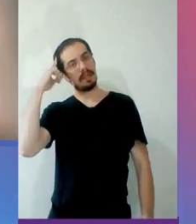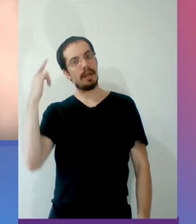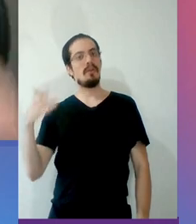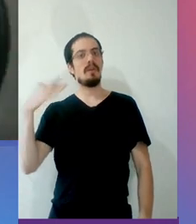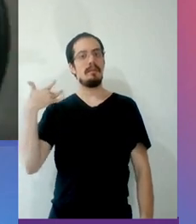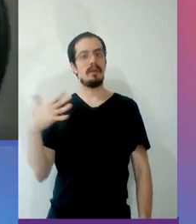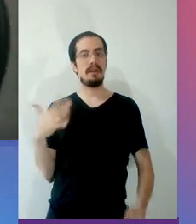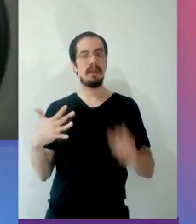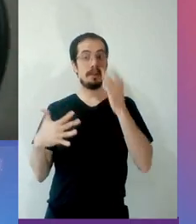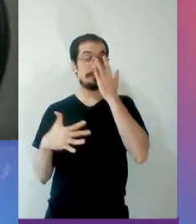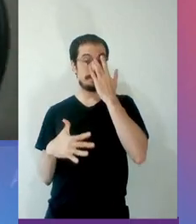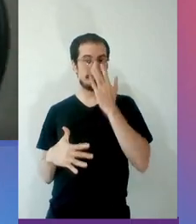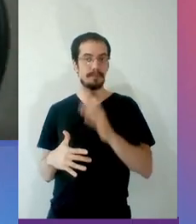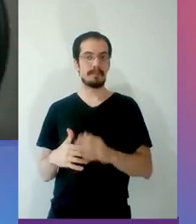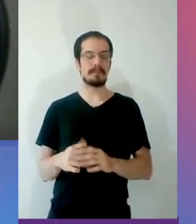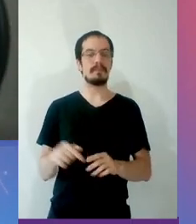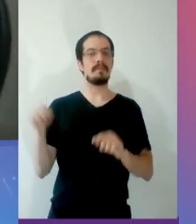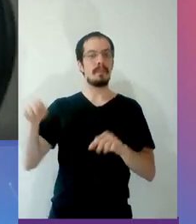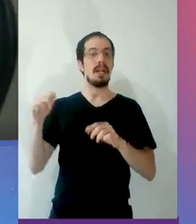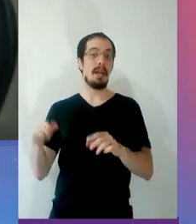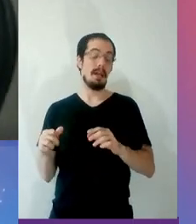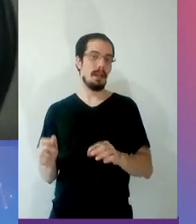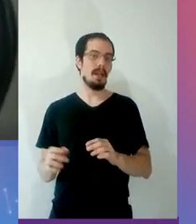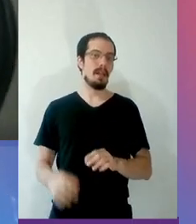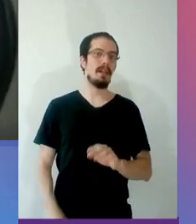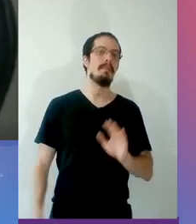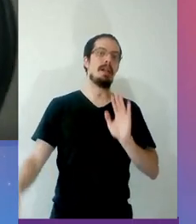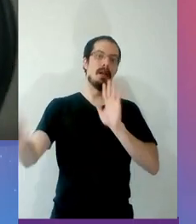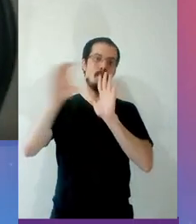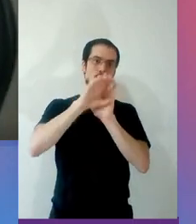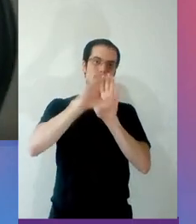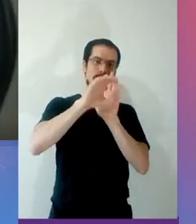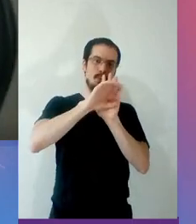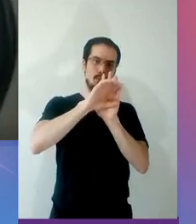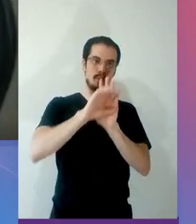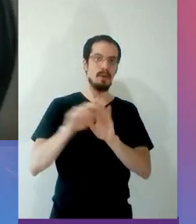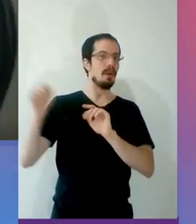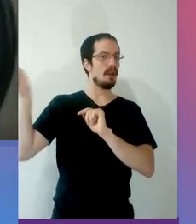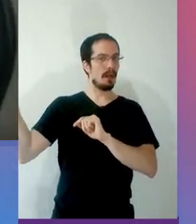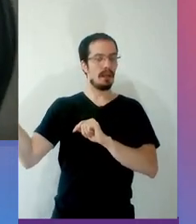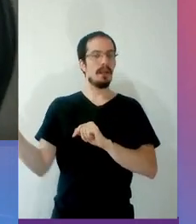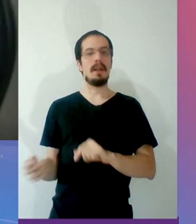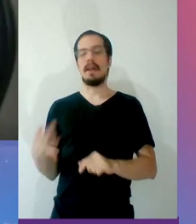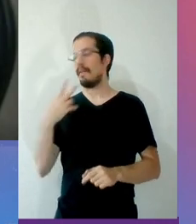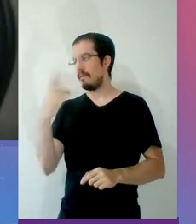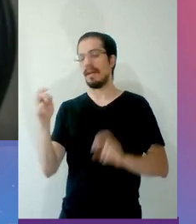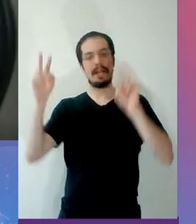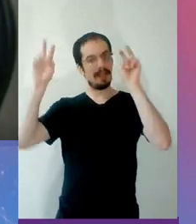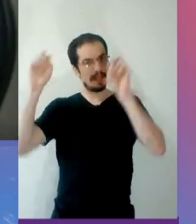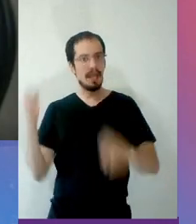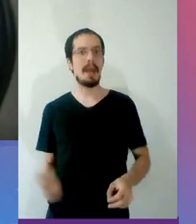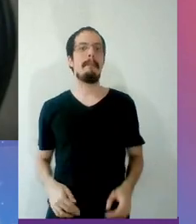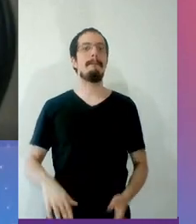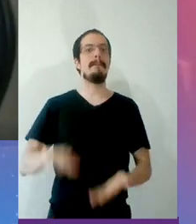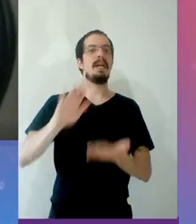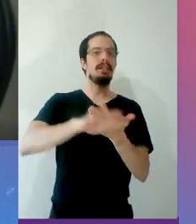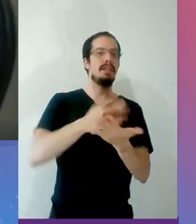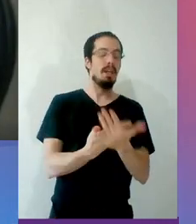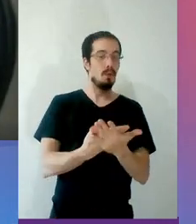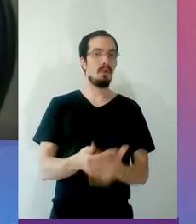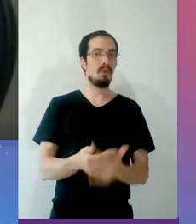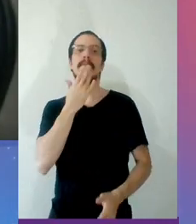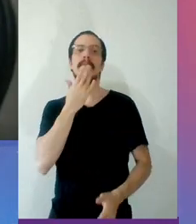la constitución hoy día, la nueva constitución, es poner la salud y el desarrollo como un derecho. En la medida que uno